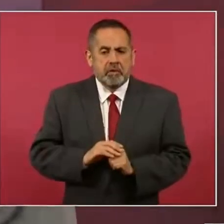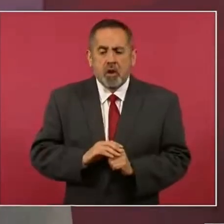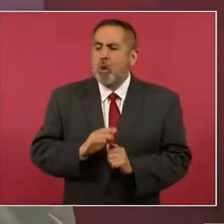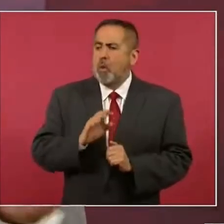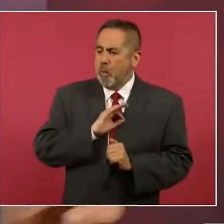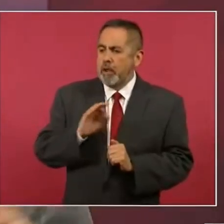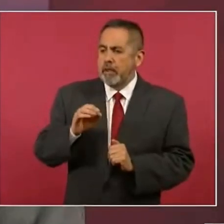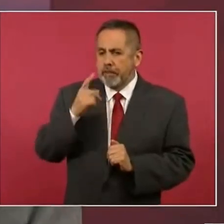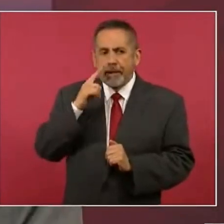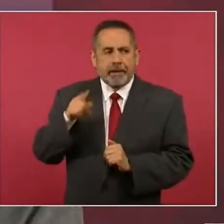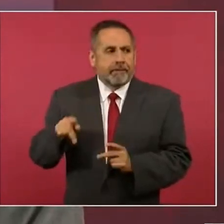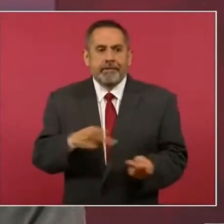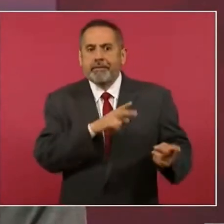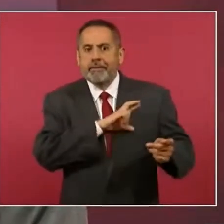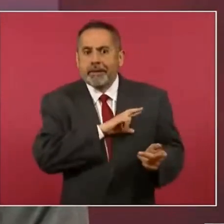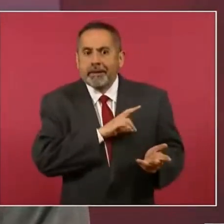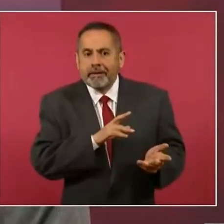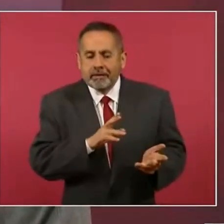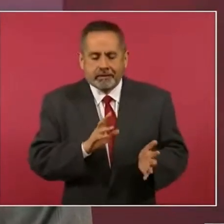pudiese hacerlo.